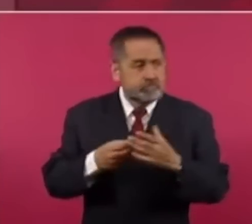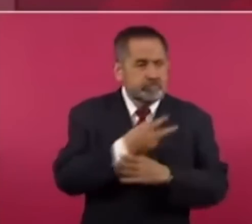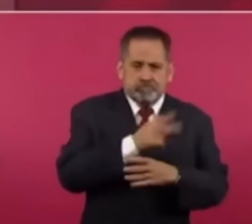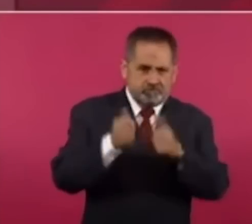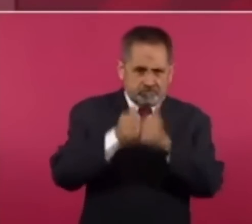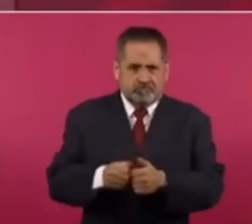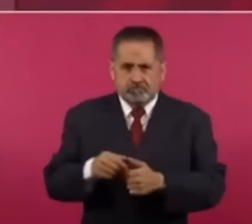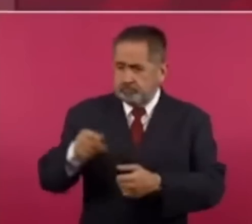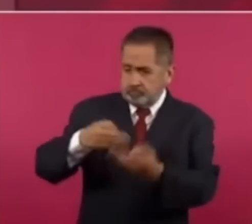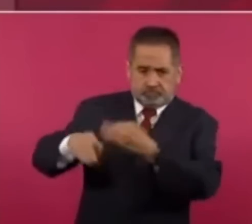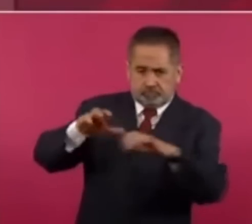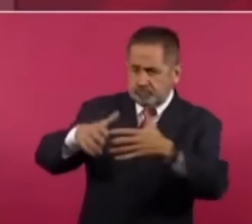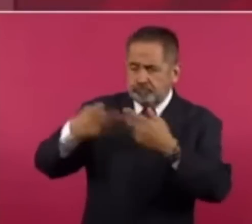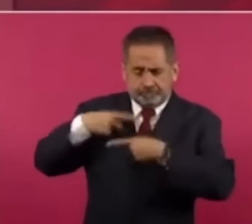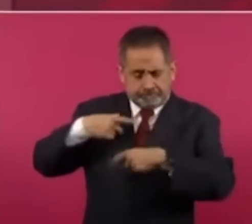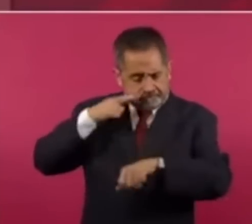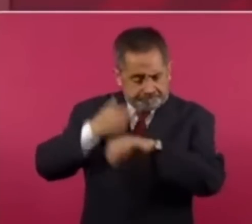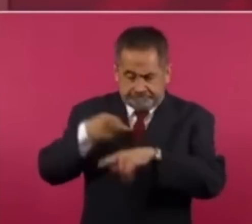todos los que tienen que ver.